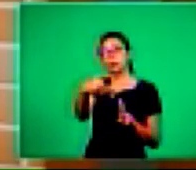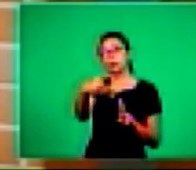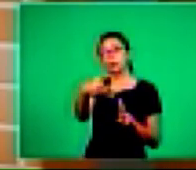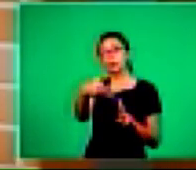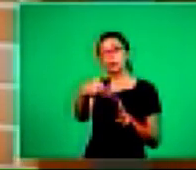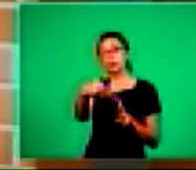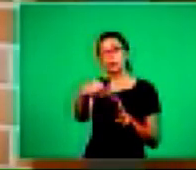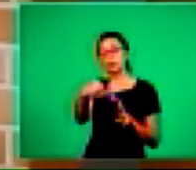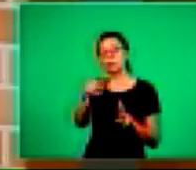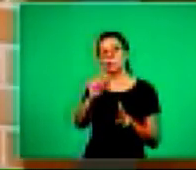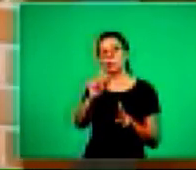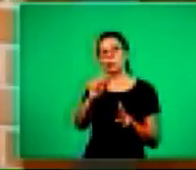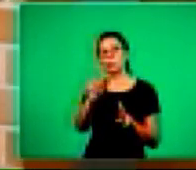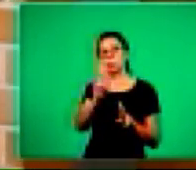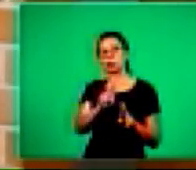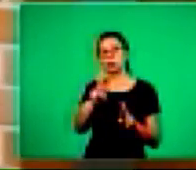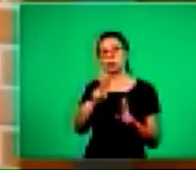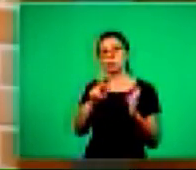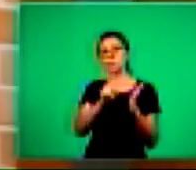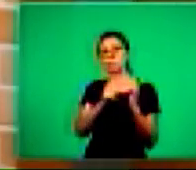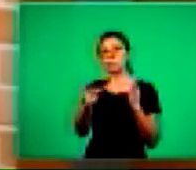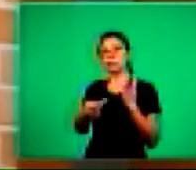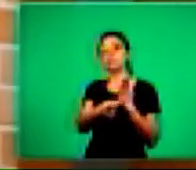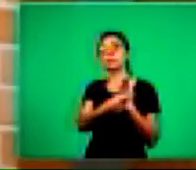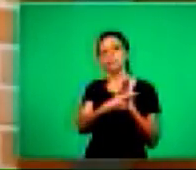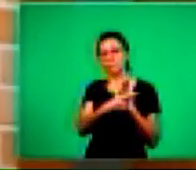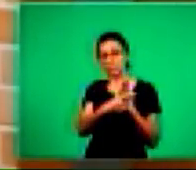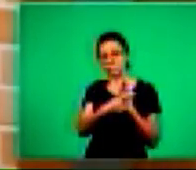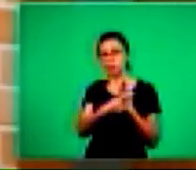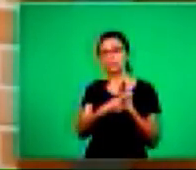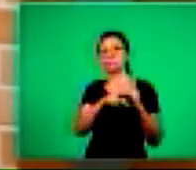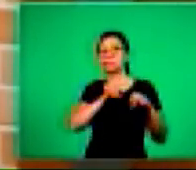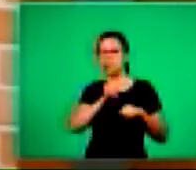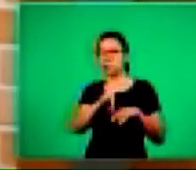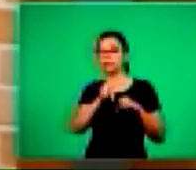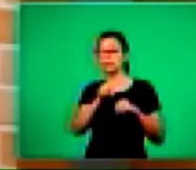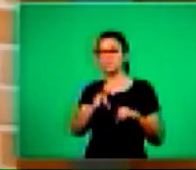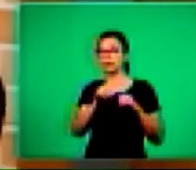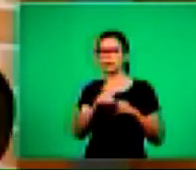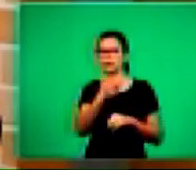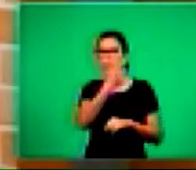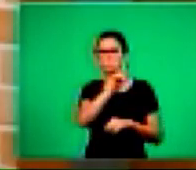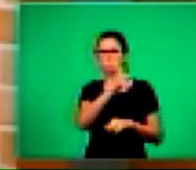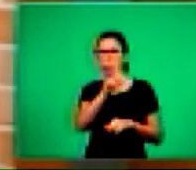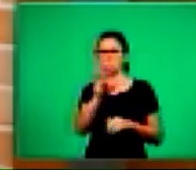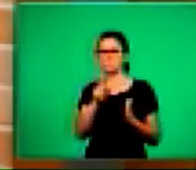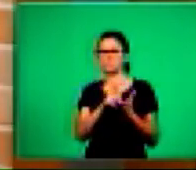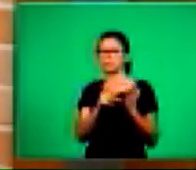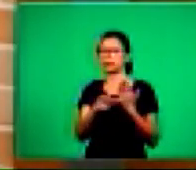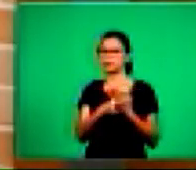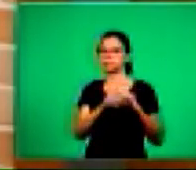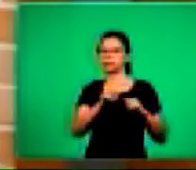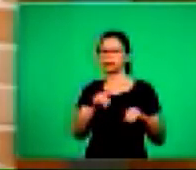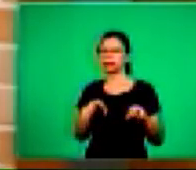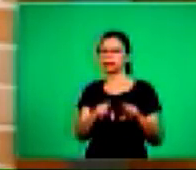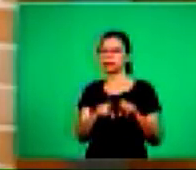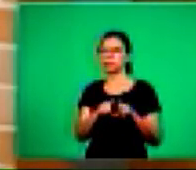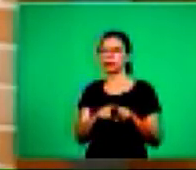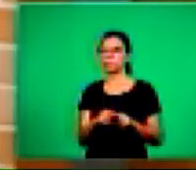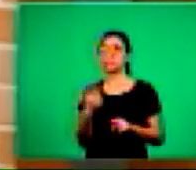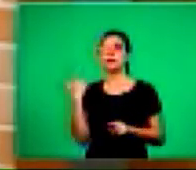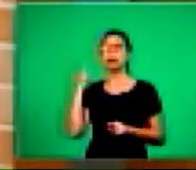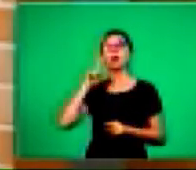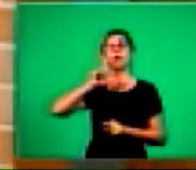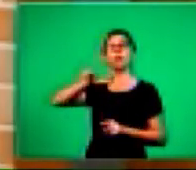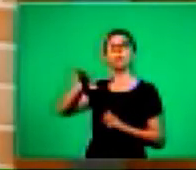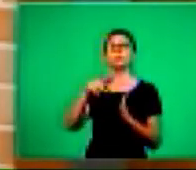una parábola para este momento otras parábolas también hablan el habla también en otros parábolas pero él no estaba preocupado en decir en las otras